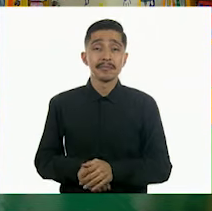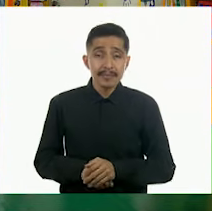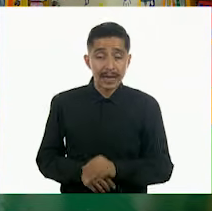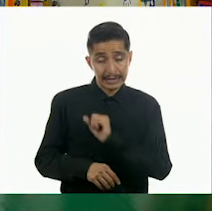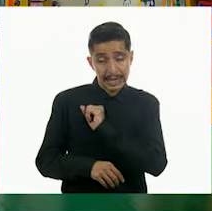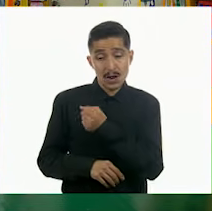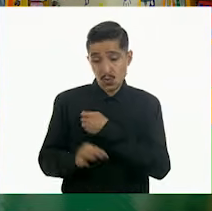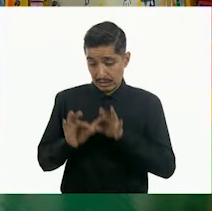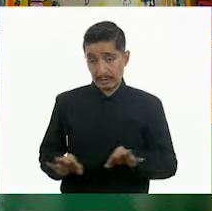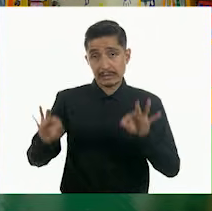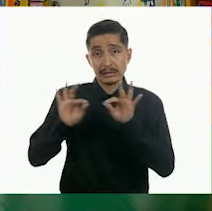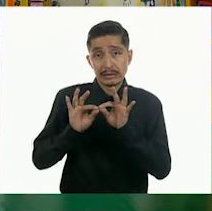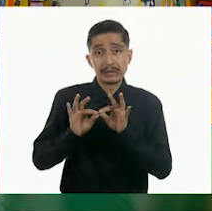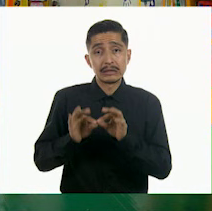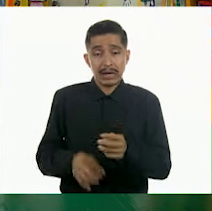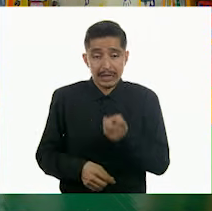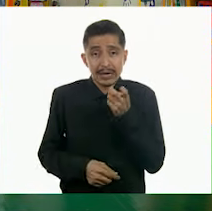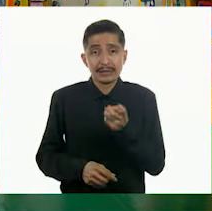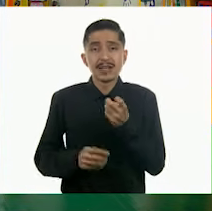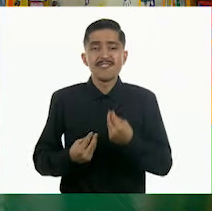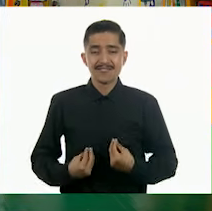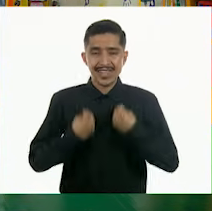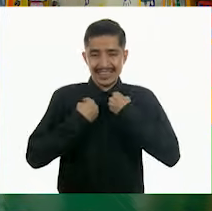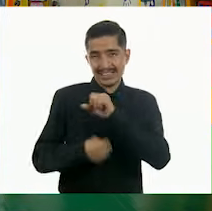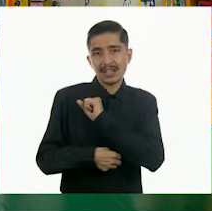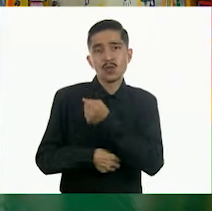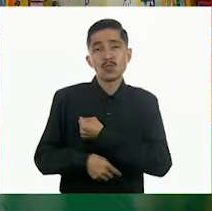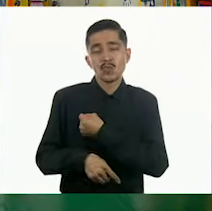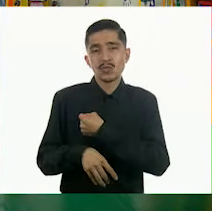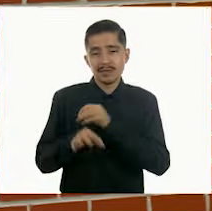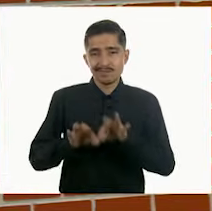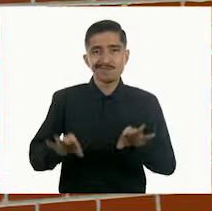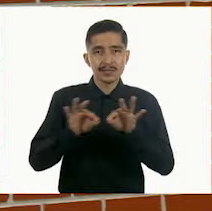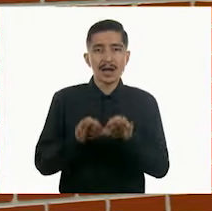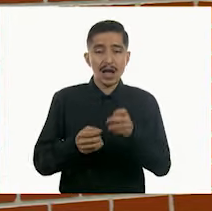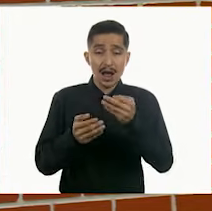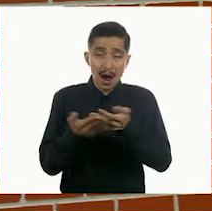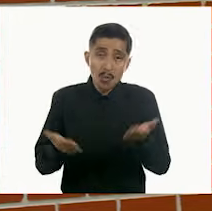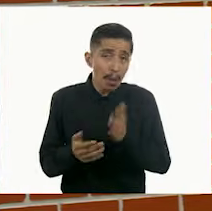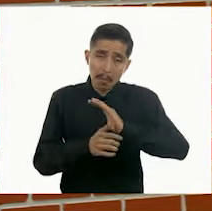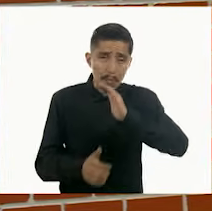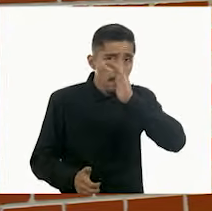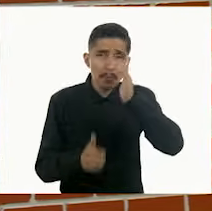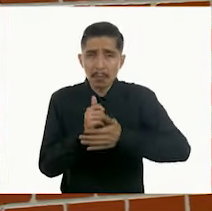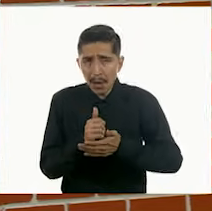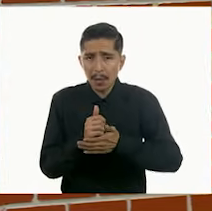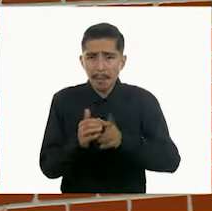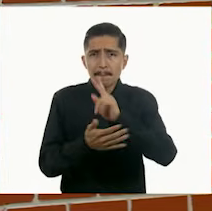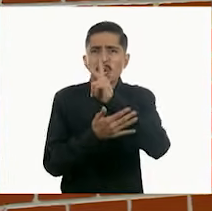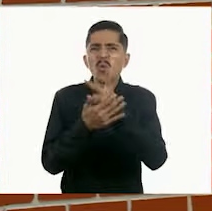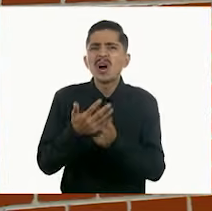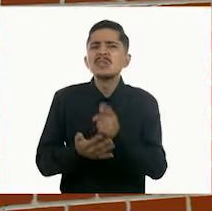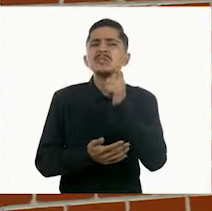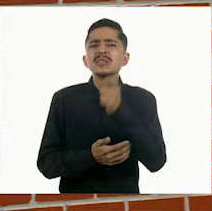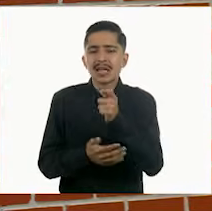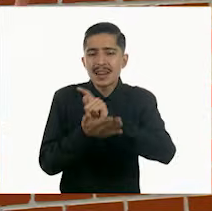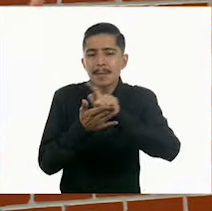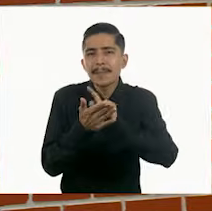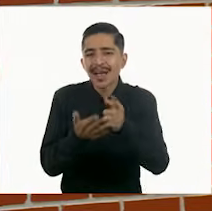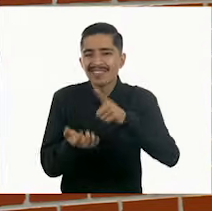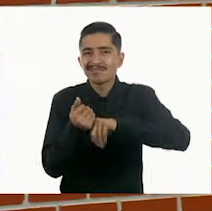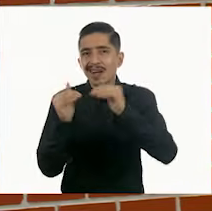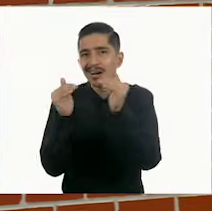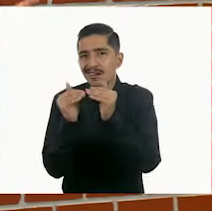saludable. Todo eso forma parte de la vida saludable. Bueno, pues por hoy hemos terminado con el programa La Limpieza en Casa.